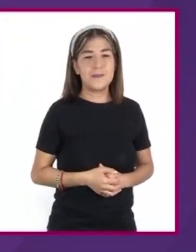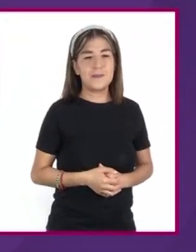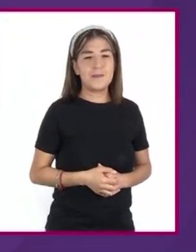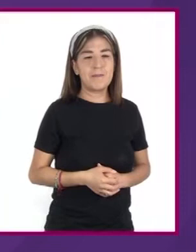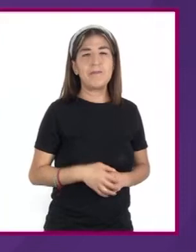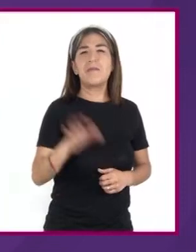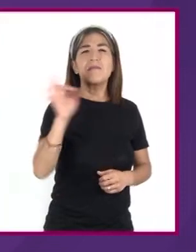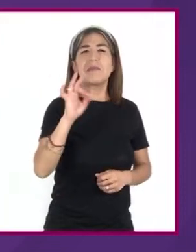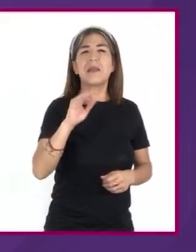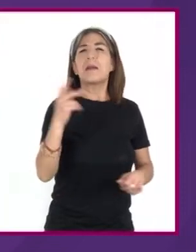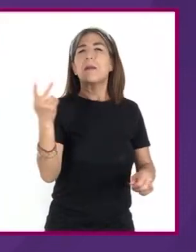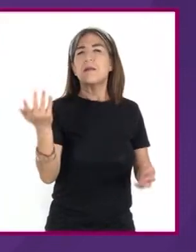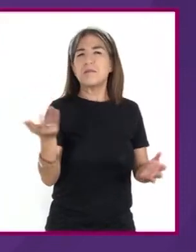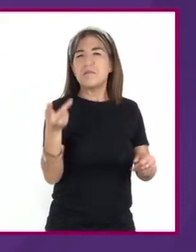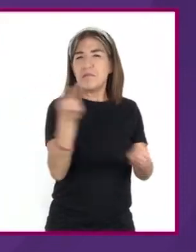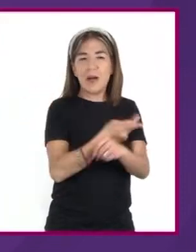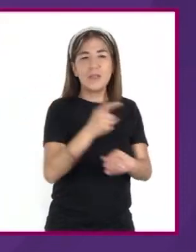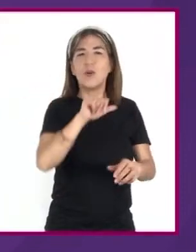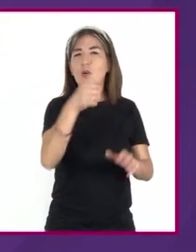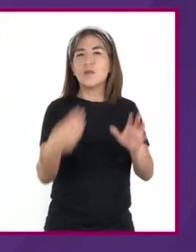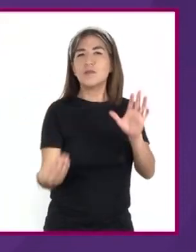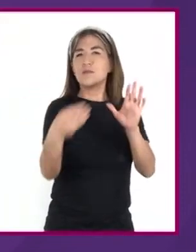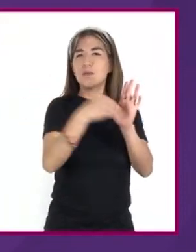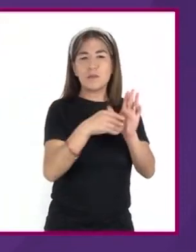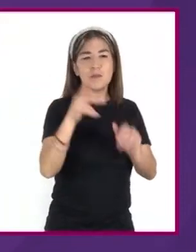si agregamos otro protón?